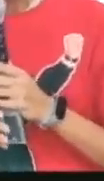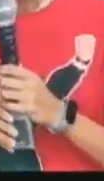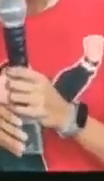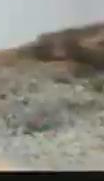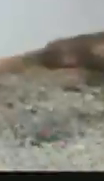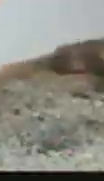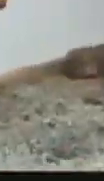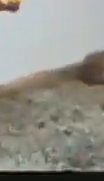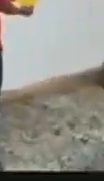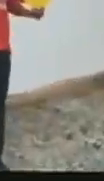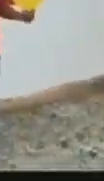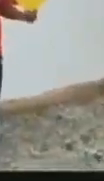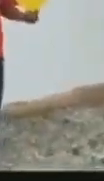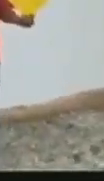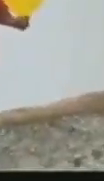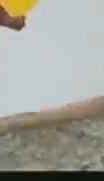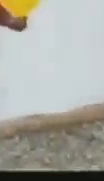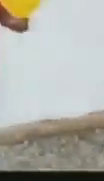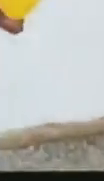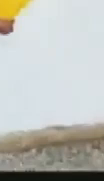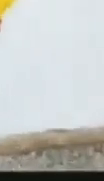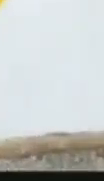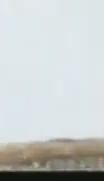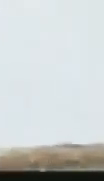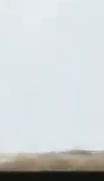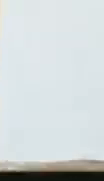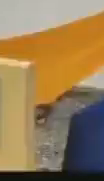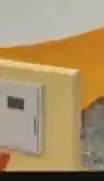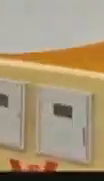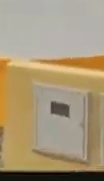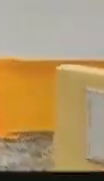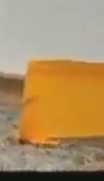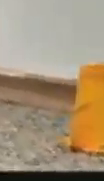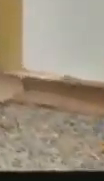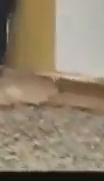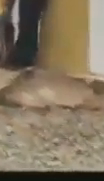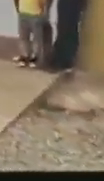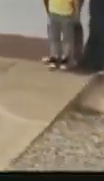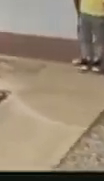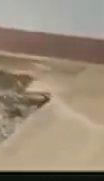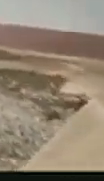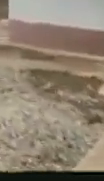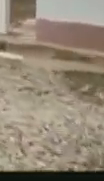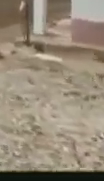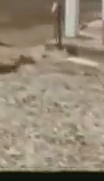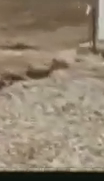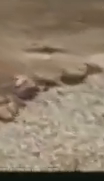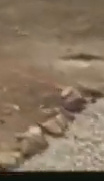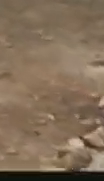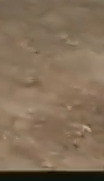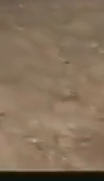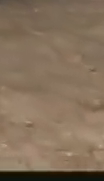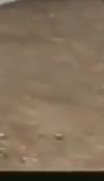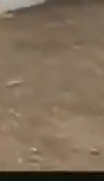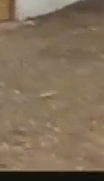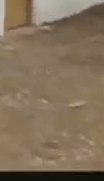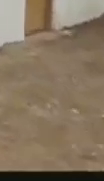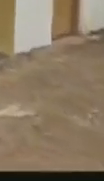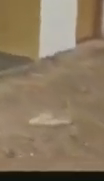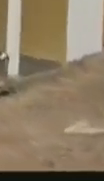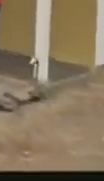siempre confiando en el cumplimiento de las viviendas. Vamos a darle el pase a la familia para que